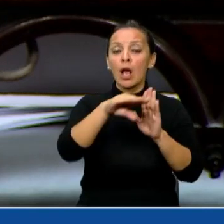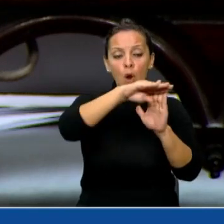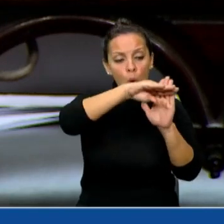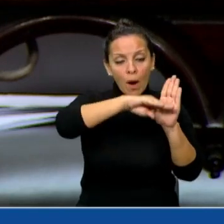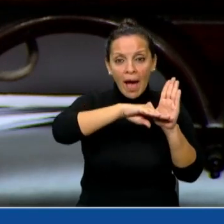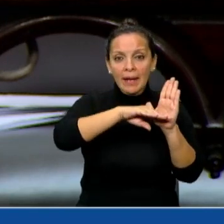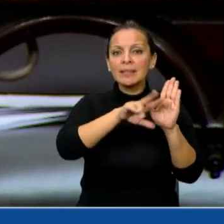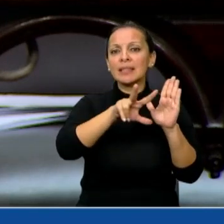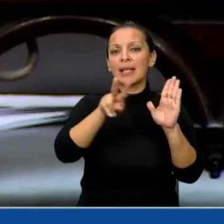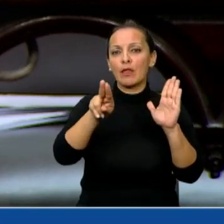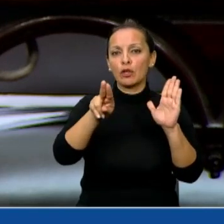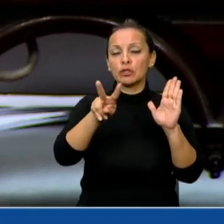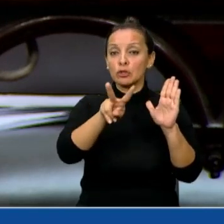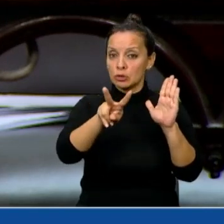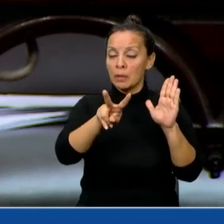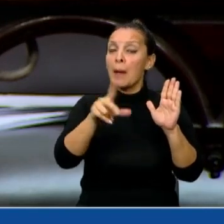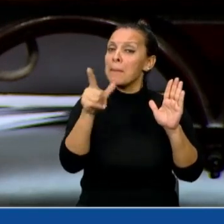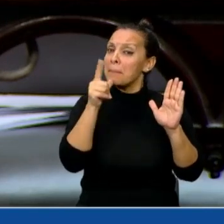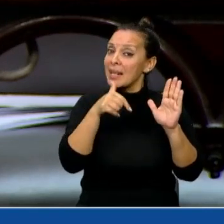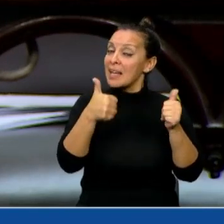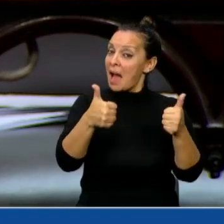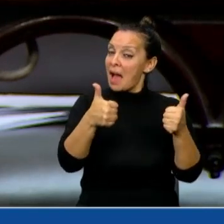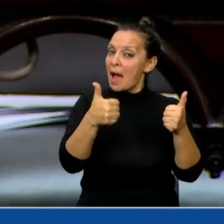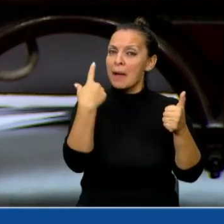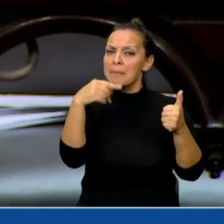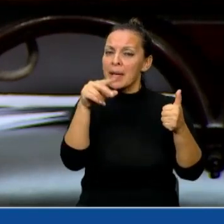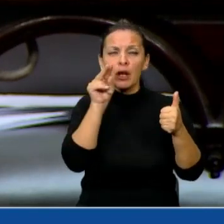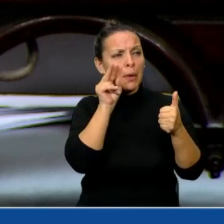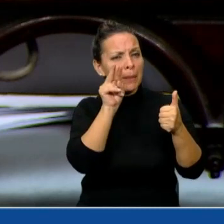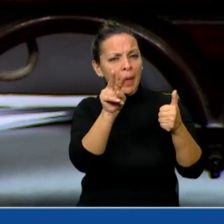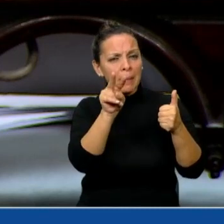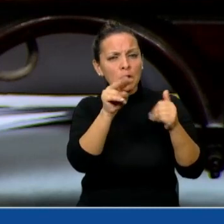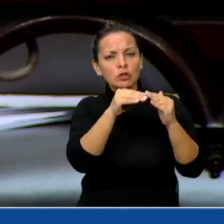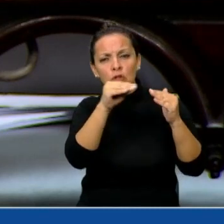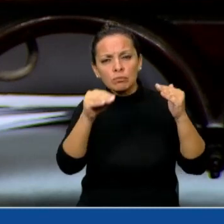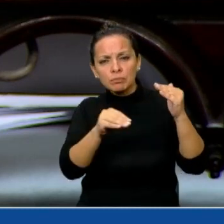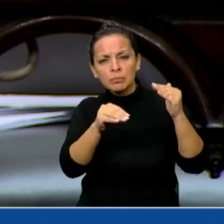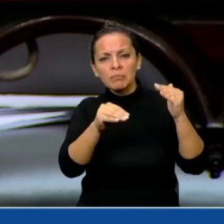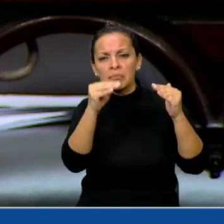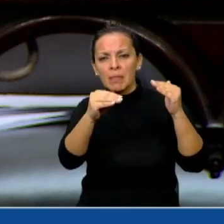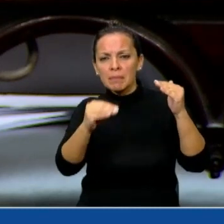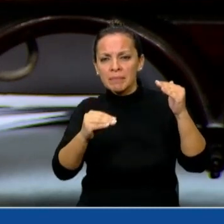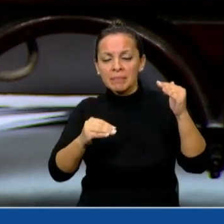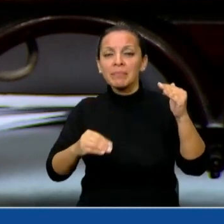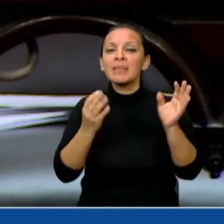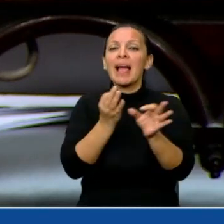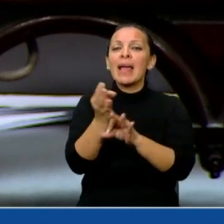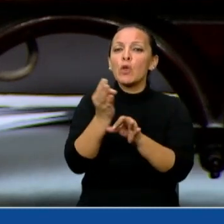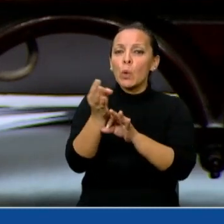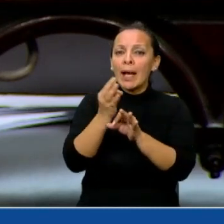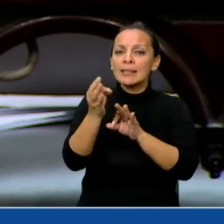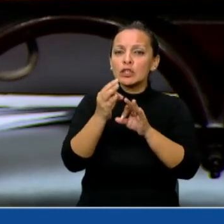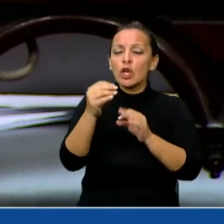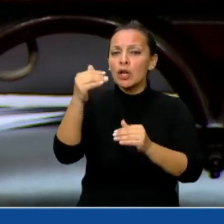eso parecería que es algo positivo. Sin embargo, cuando miramos los subíndices, Vemos que a nivel de educación las brechas